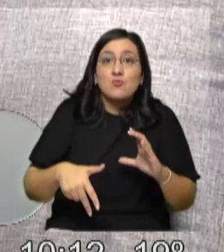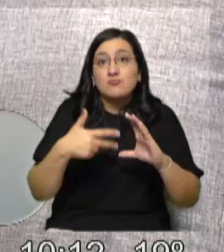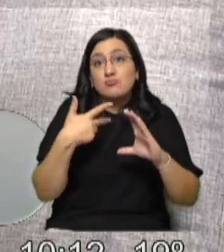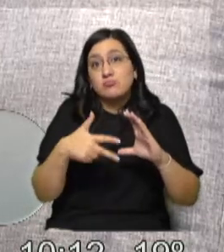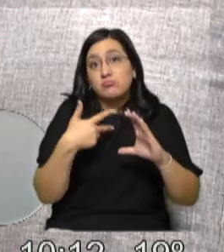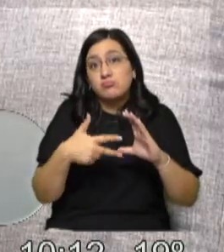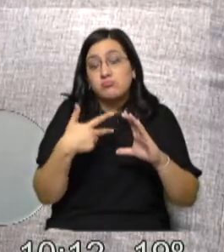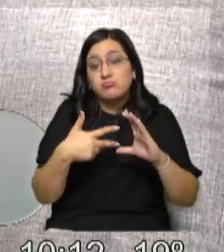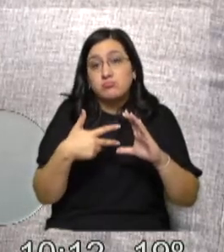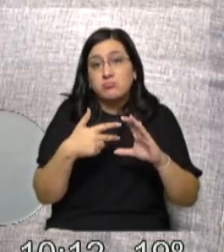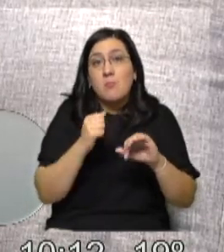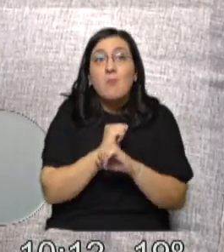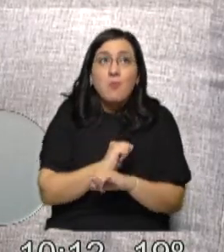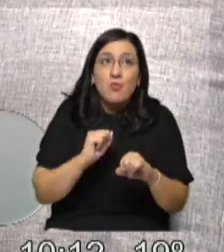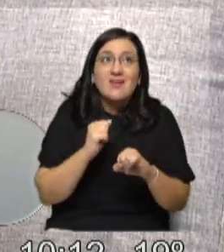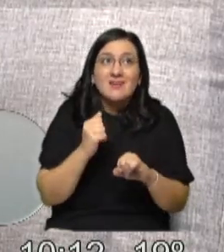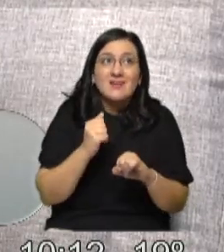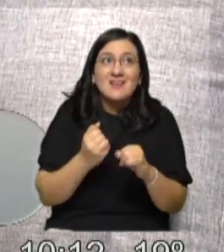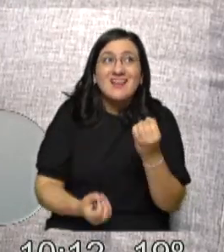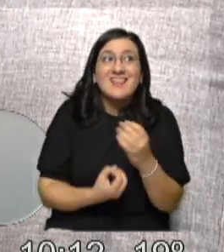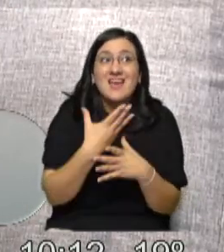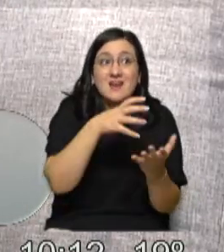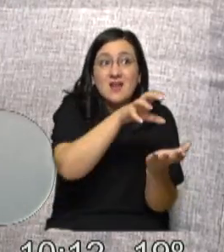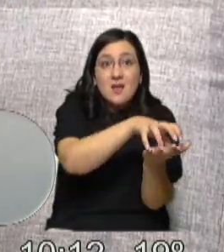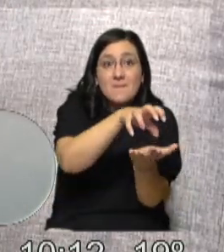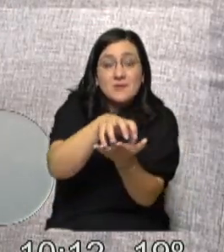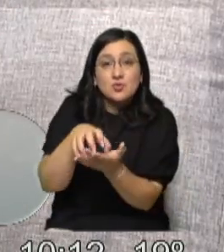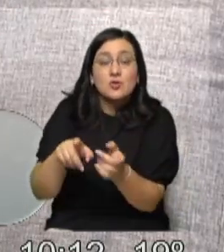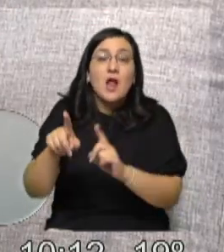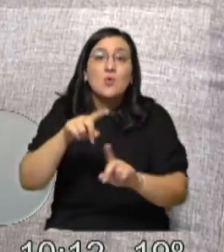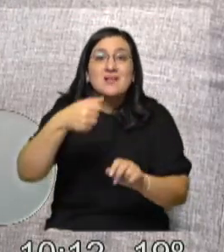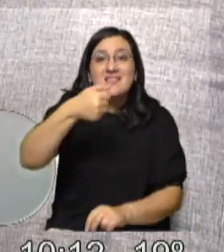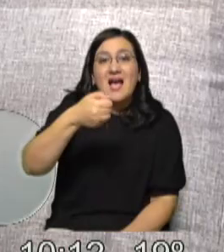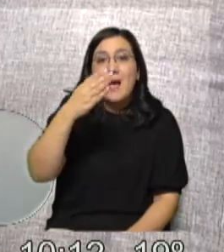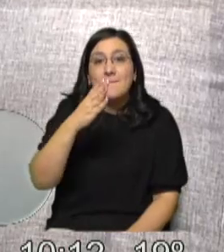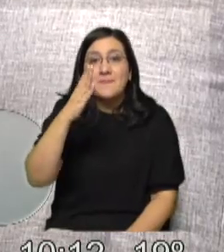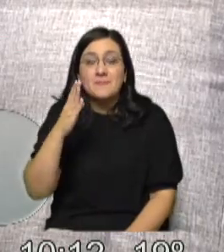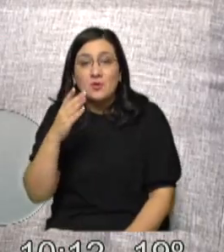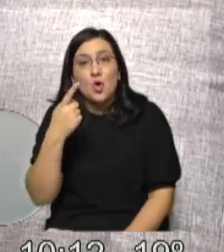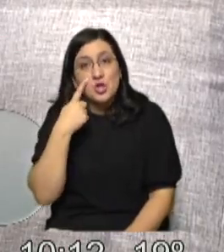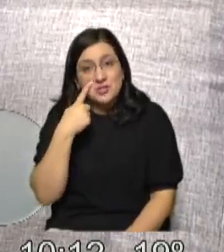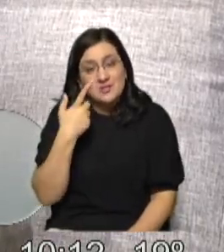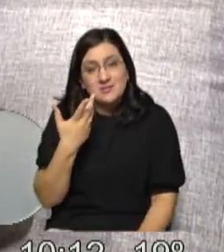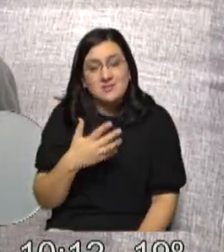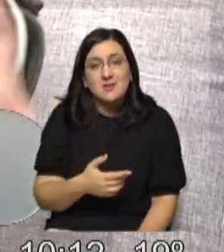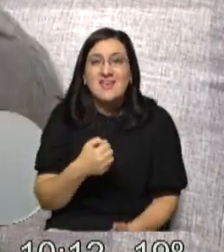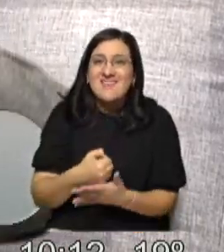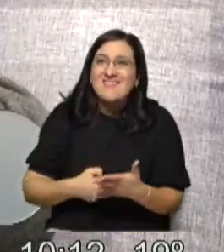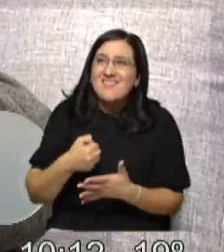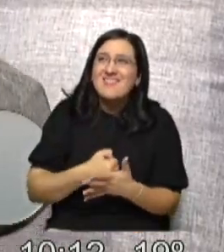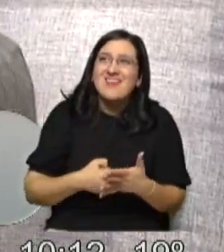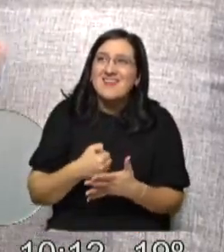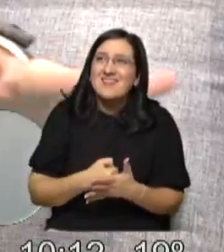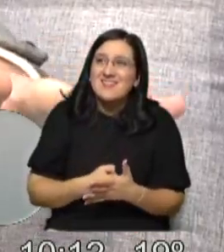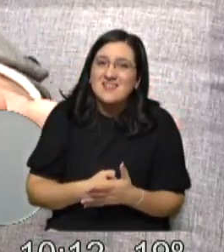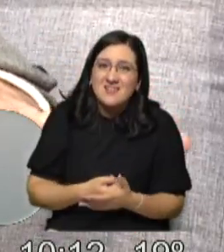empezar a generar espacios a partir de algunas aplicaciones que son archiconocidas, de intentar llegar como a